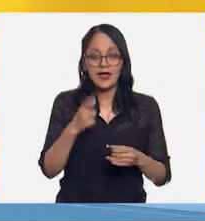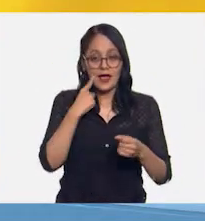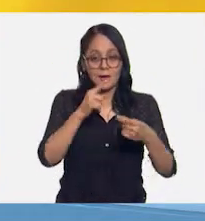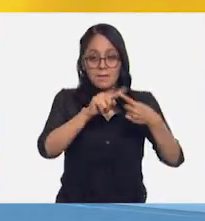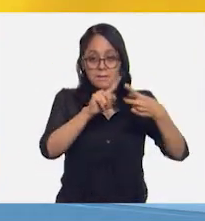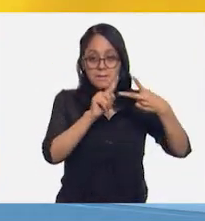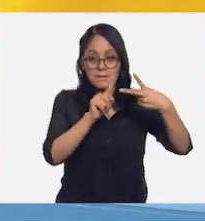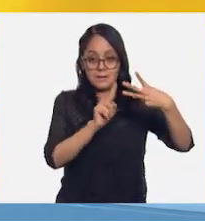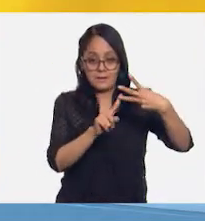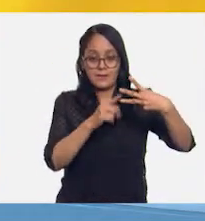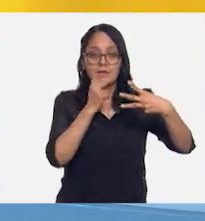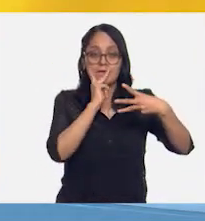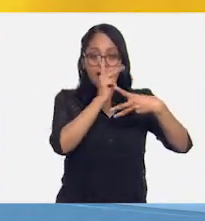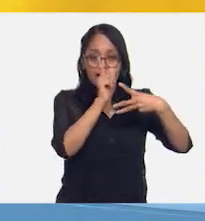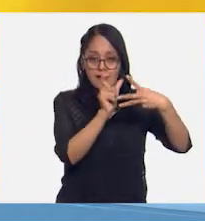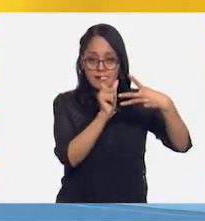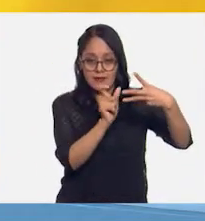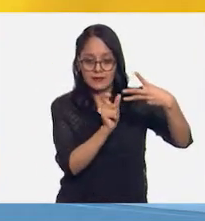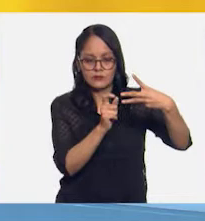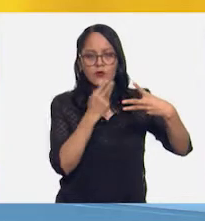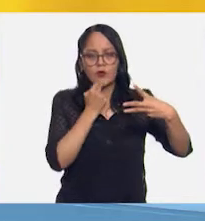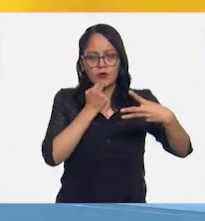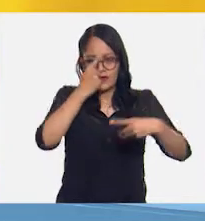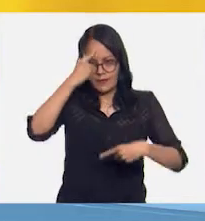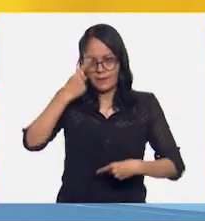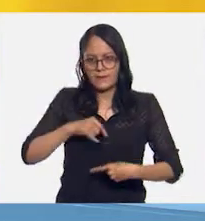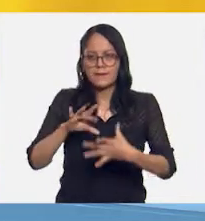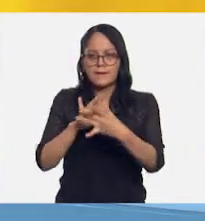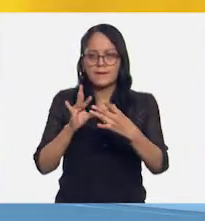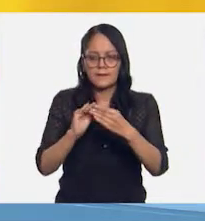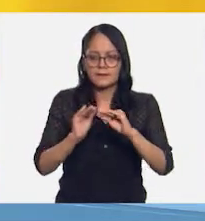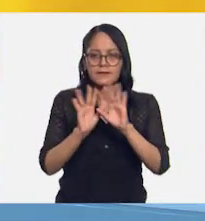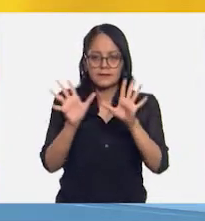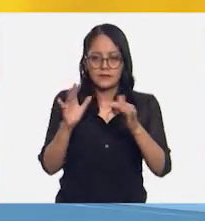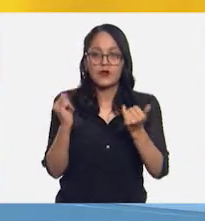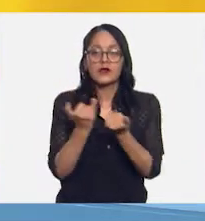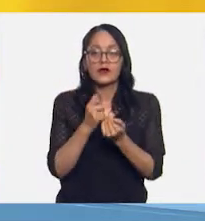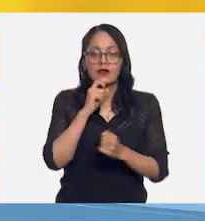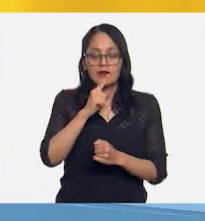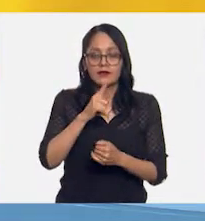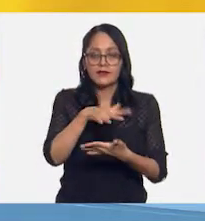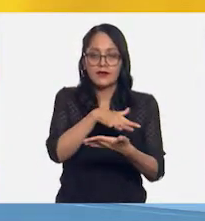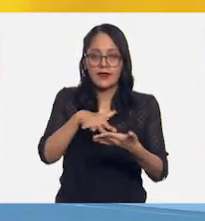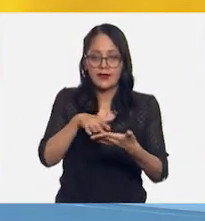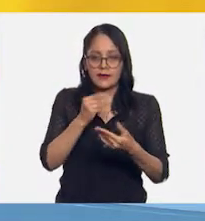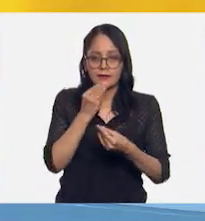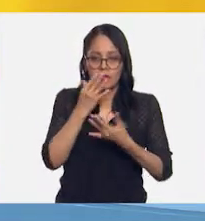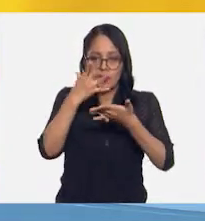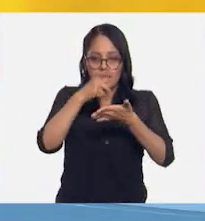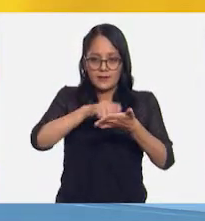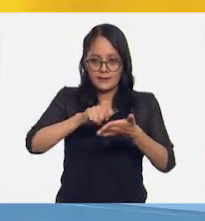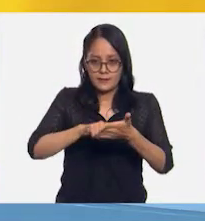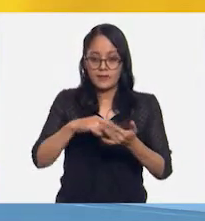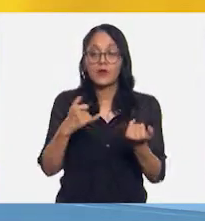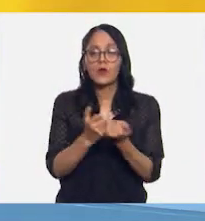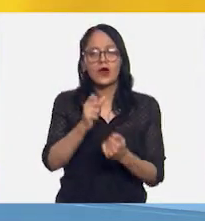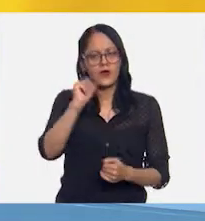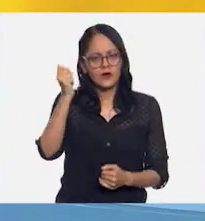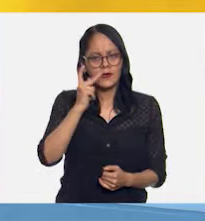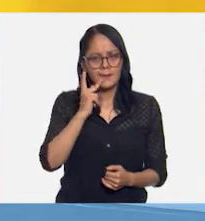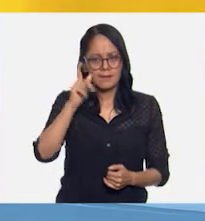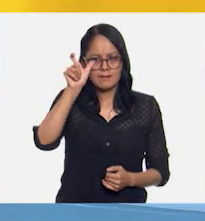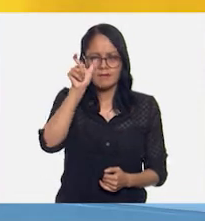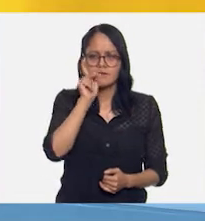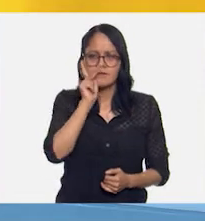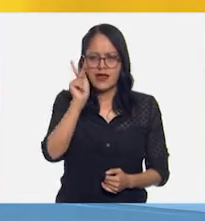serán útiles para realizar descripciones y para la escritura de su poema. Pueden recurrir también al resto de palabras que